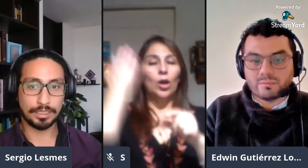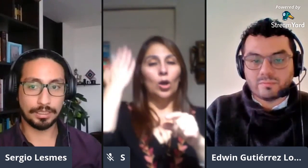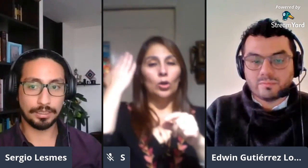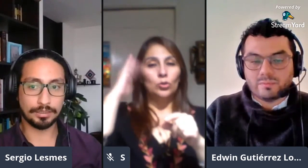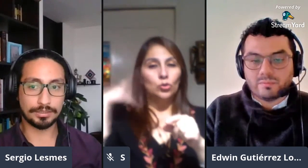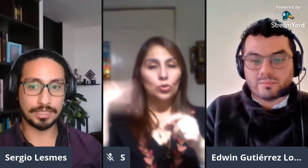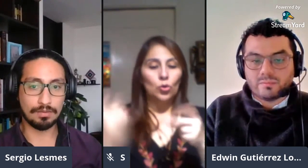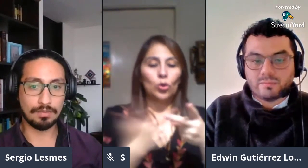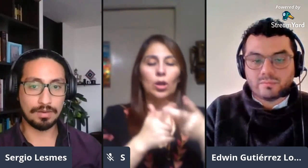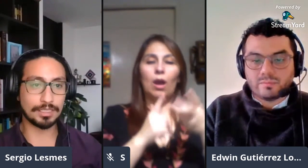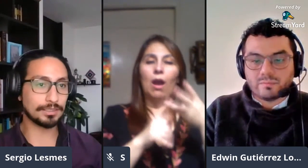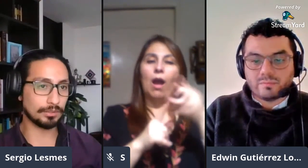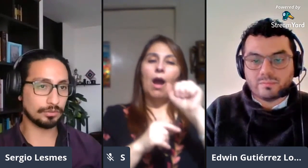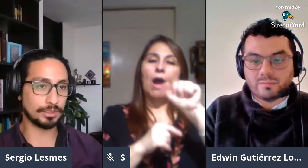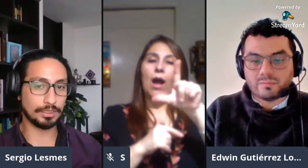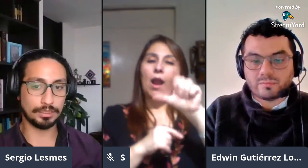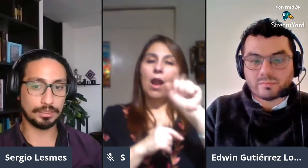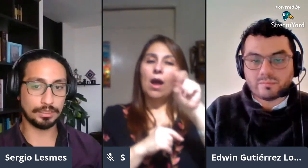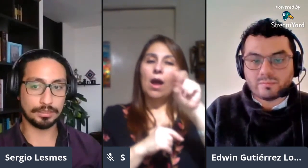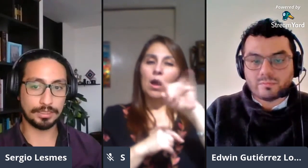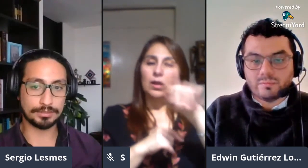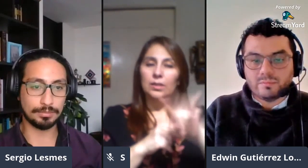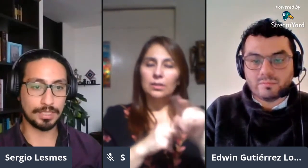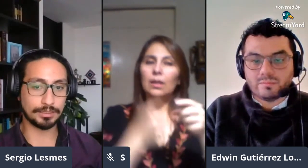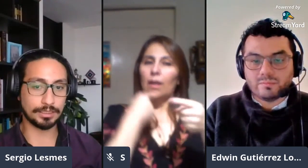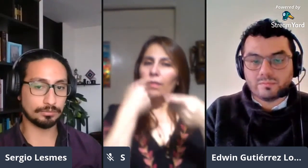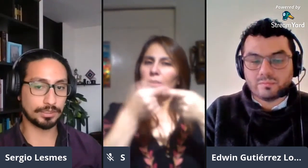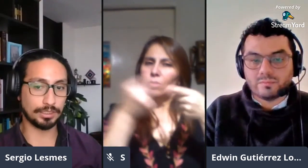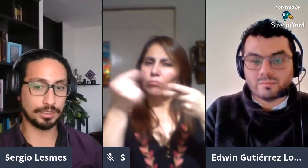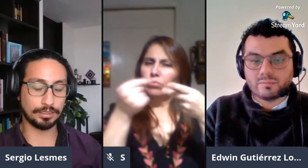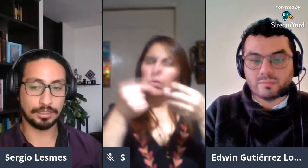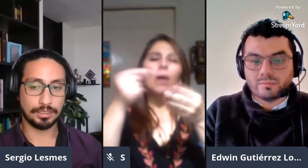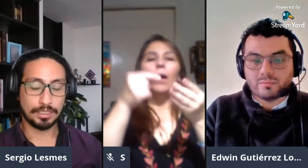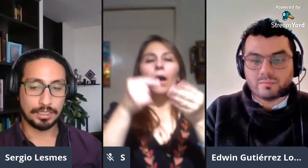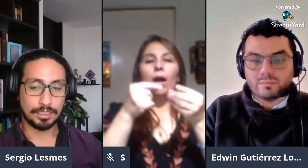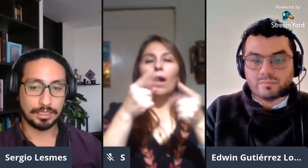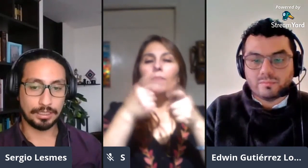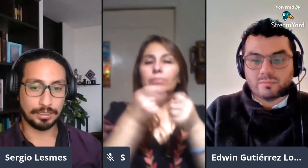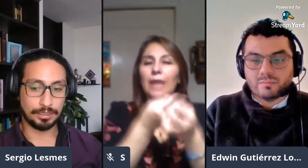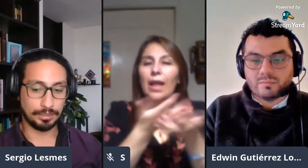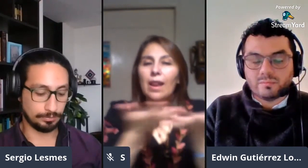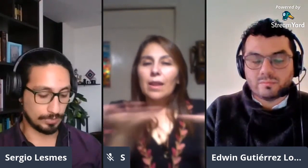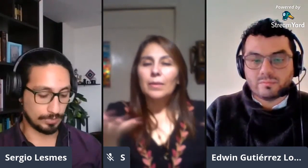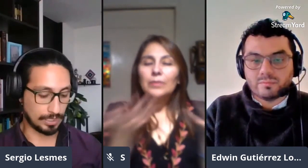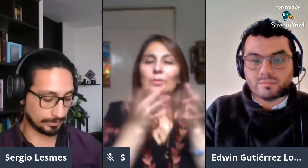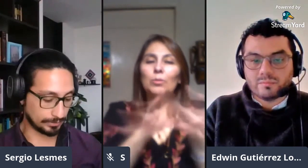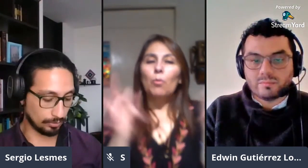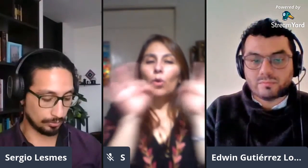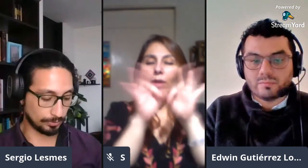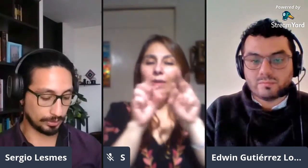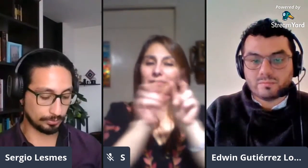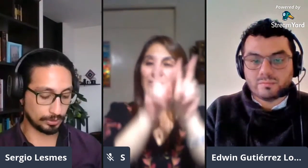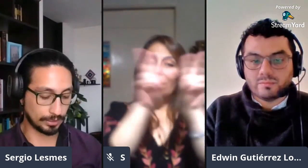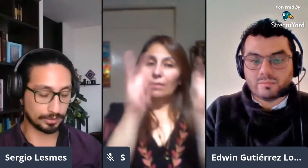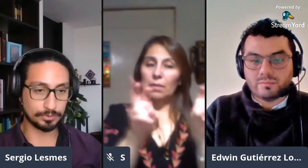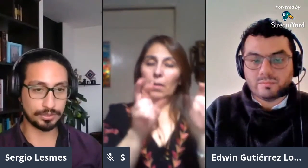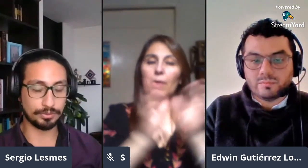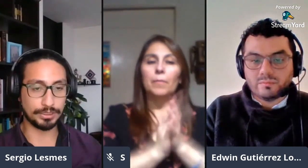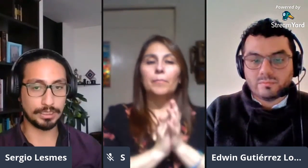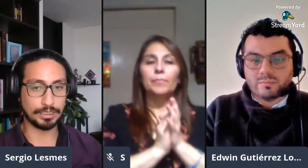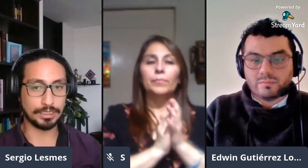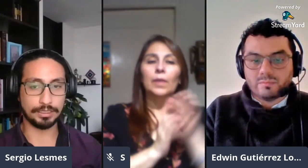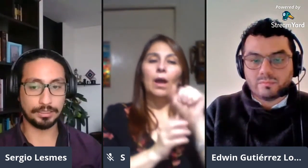introducido ya bastantes elementos de esta temática. Digamos que Alanis habló, por ejemplo,